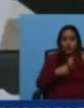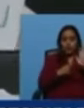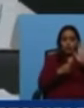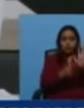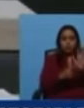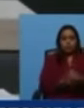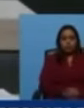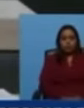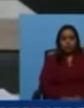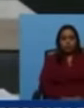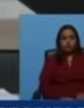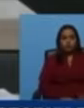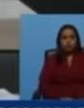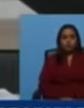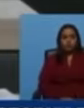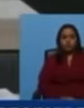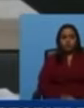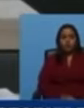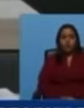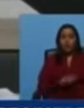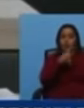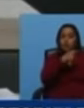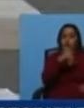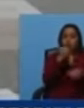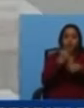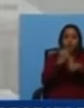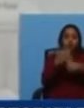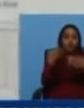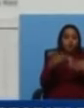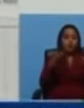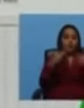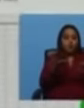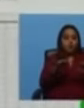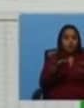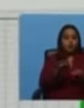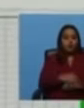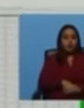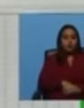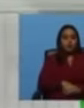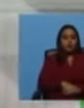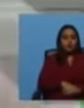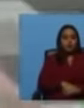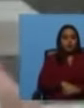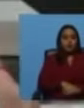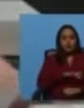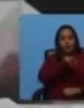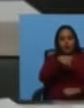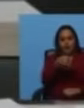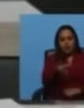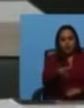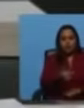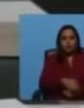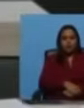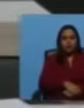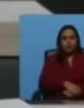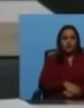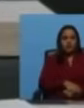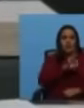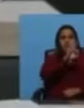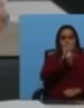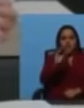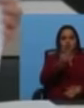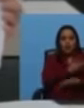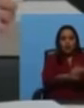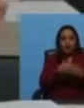gráfica en normalidad, funcionamiento en normalidad. Y lo que ha ocurrido, 30 millones de